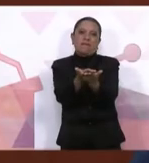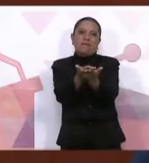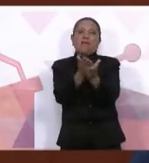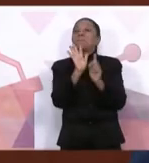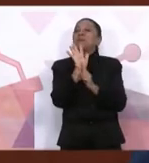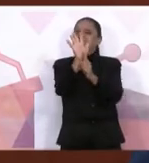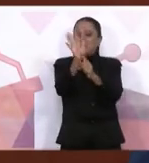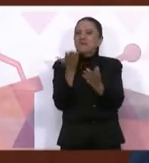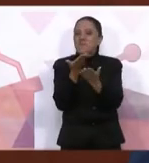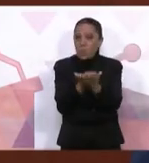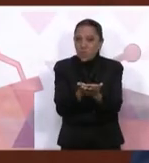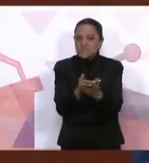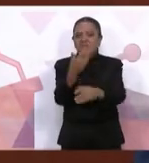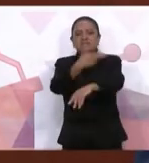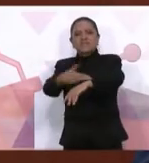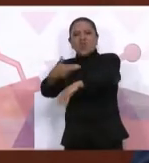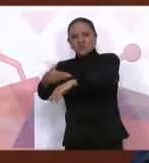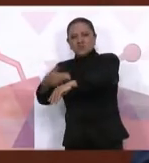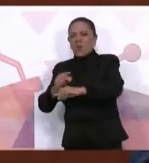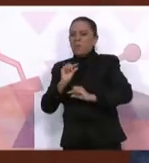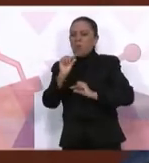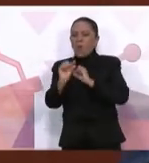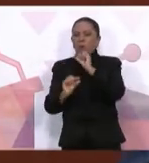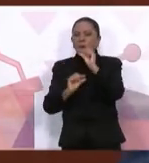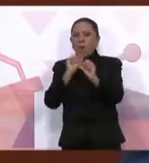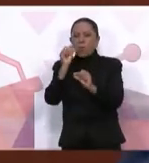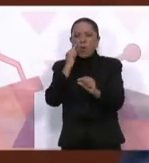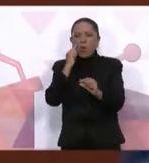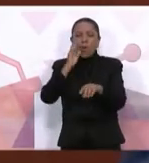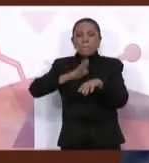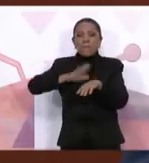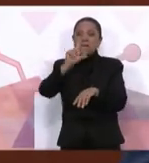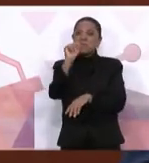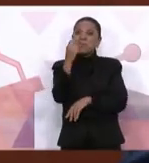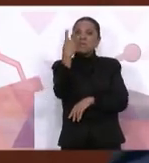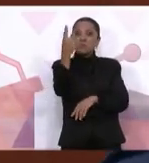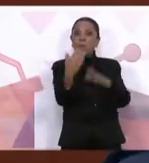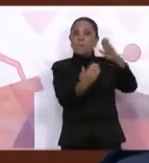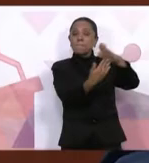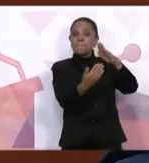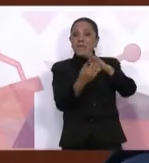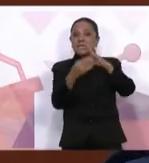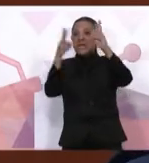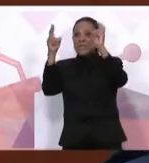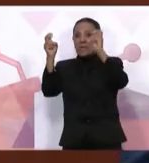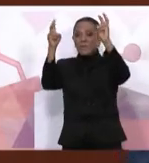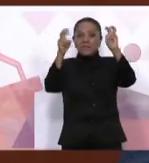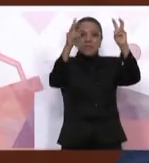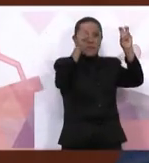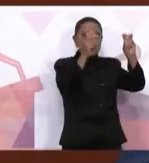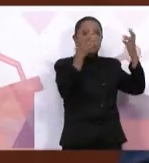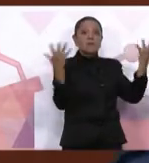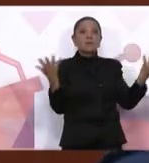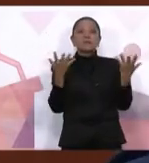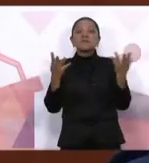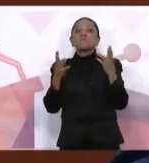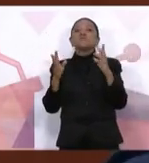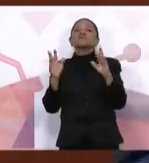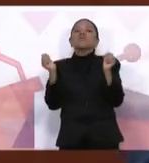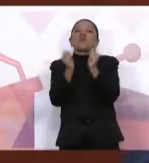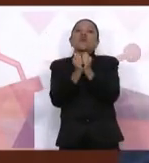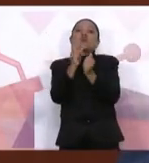que fuimos encontrando en más de 21 mesas temáticas que realizamos con 284 expertos de diferentes